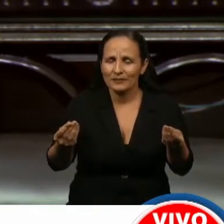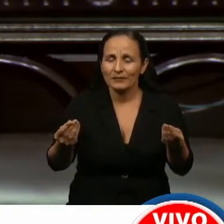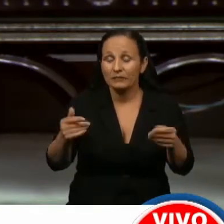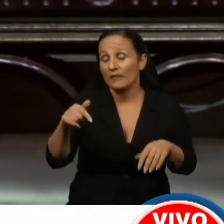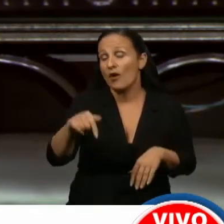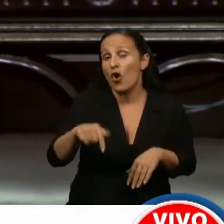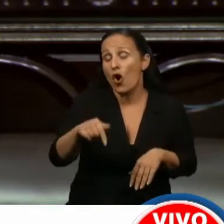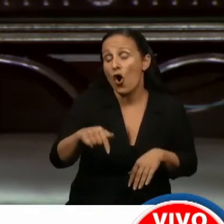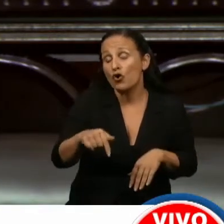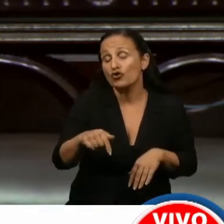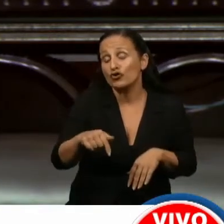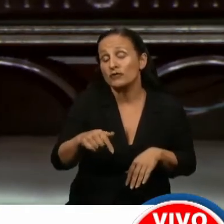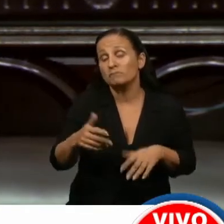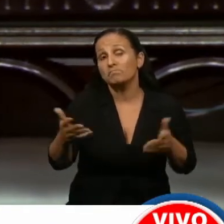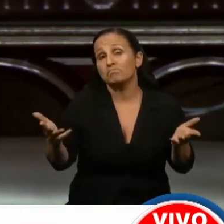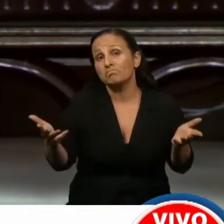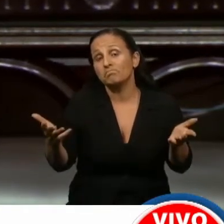Y hoy, cuando uno miraba